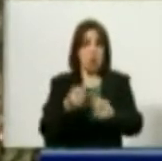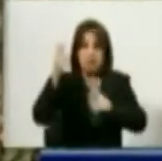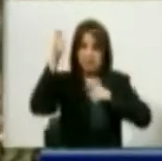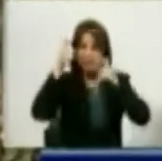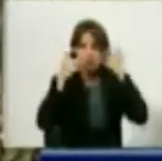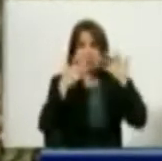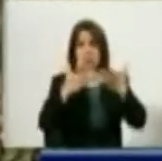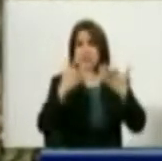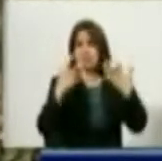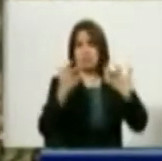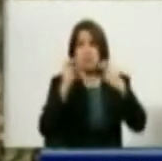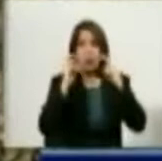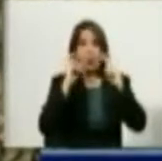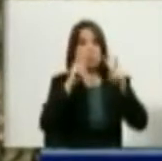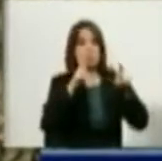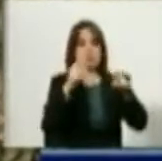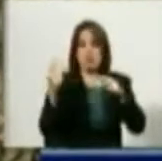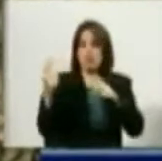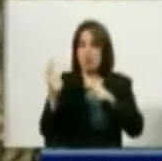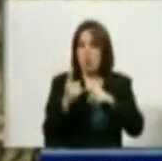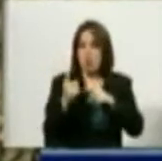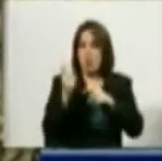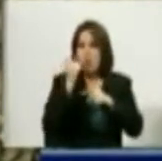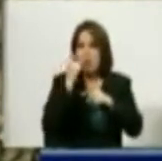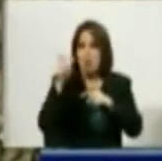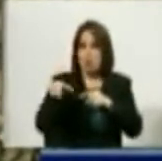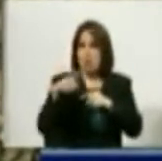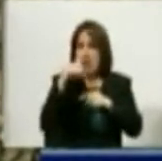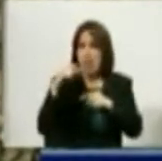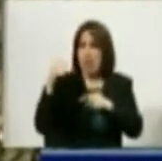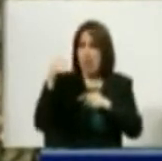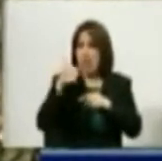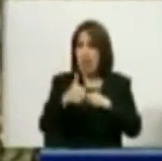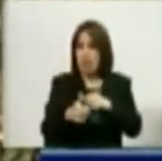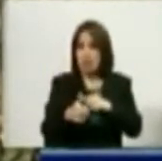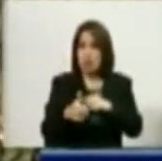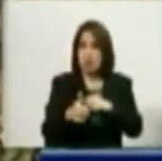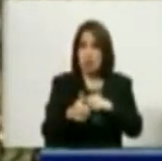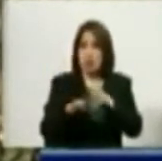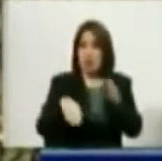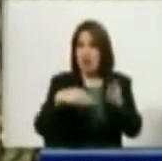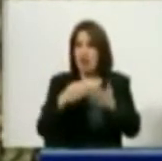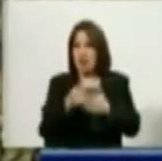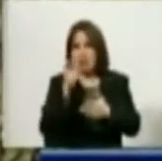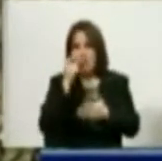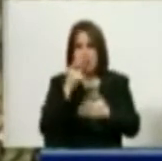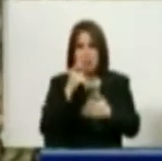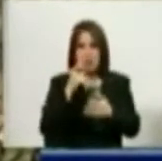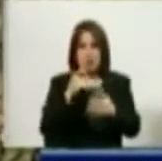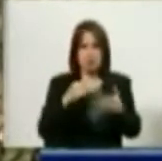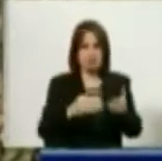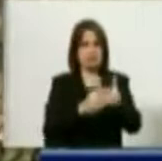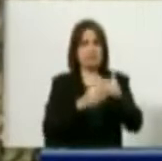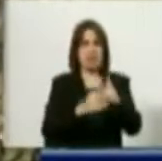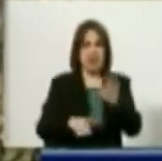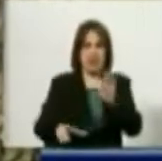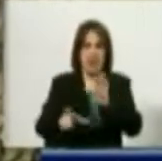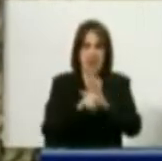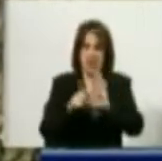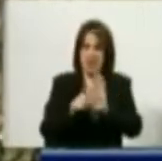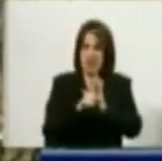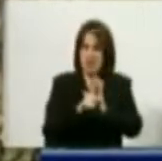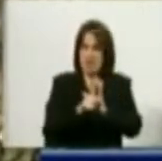Chávez Viera Más allá de lo que michelena le decía eso fue durante años hasta que miquel Elena chocó con las leyes habilitantes del año